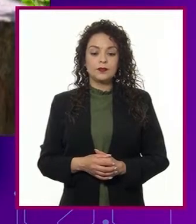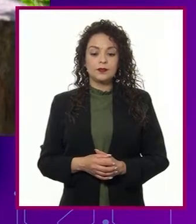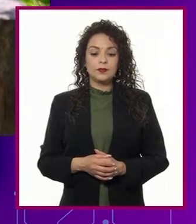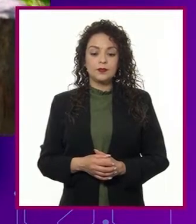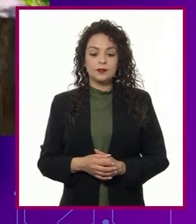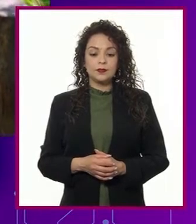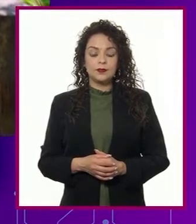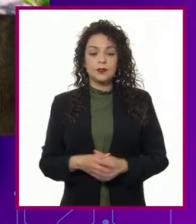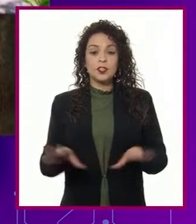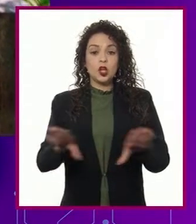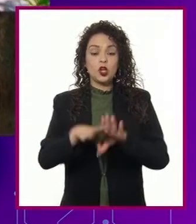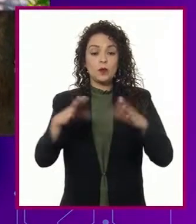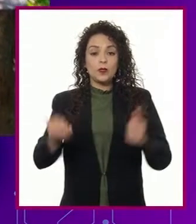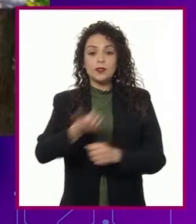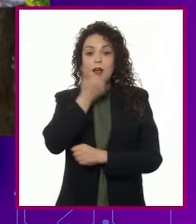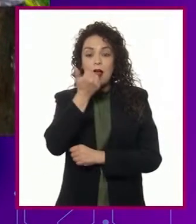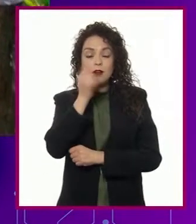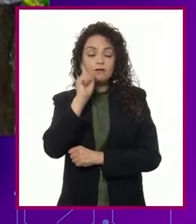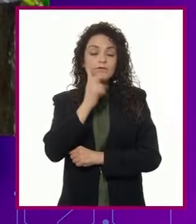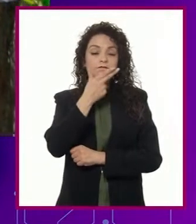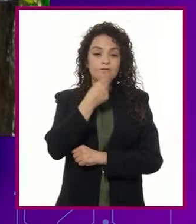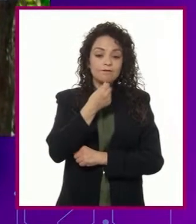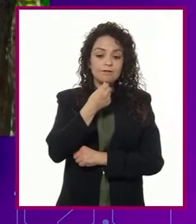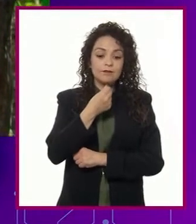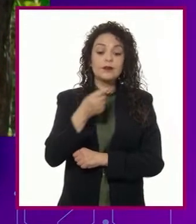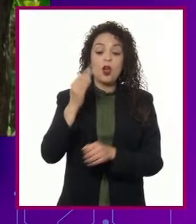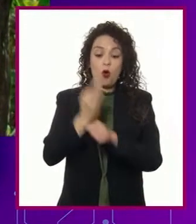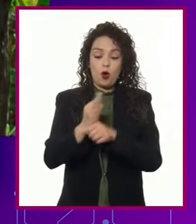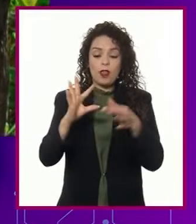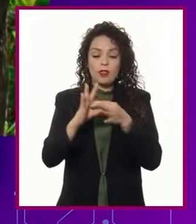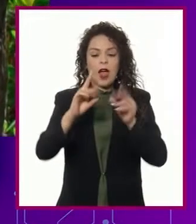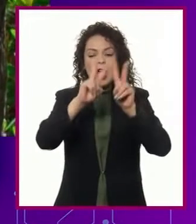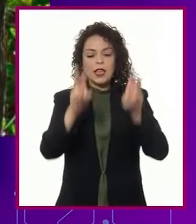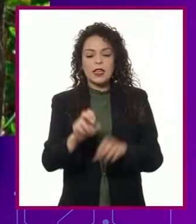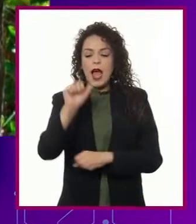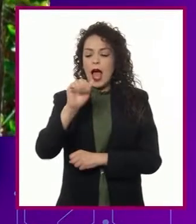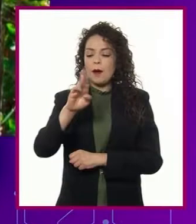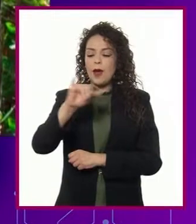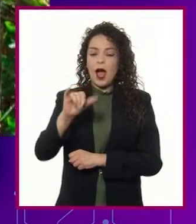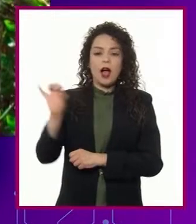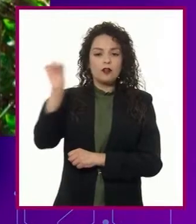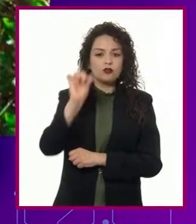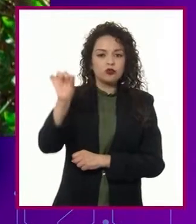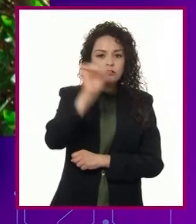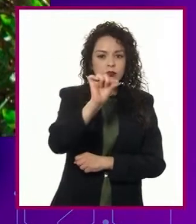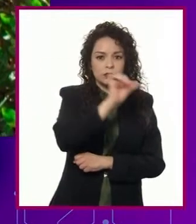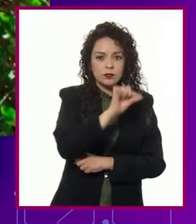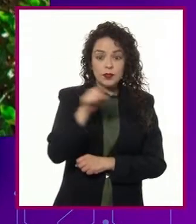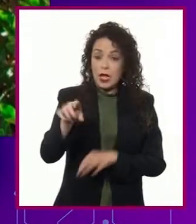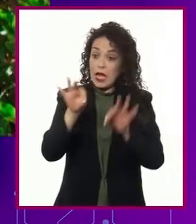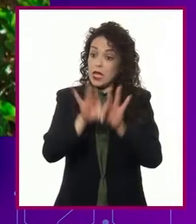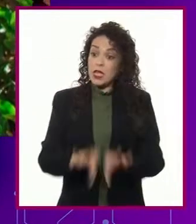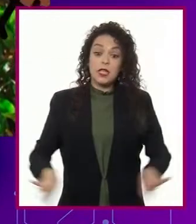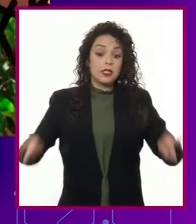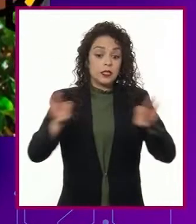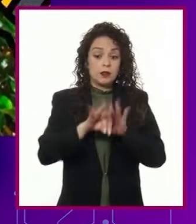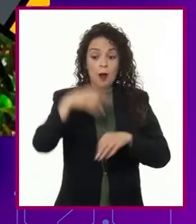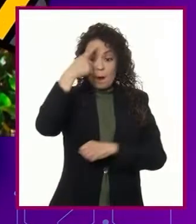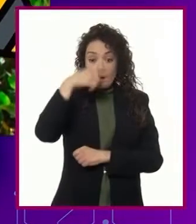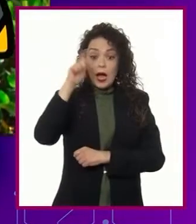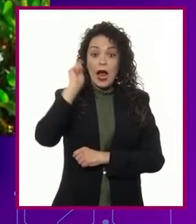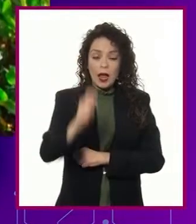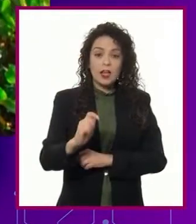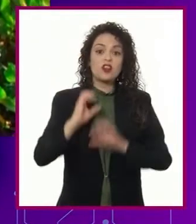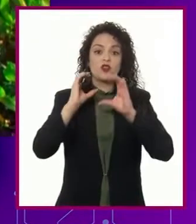¿Cómo están, alumnas y alumnos? Hablemos de las abejas. En esta ocasión vamos a hablar de una especie animal muy importante para el equilibrio del